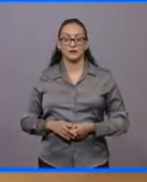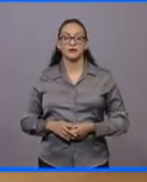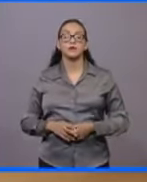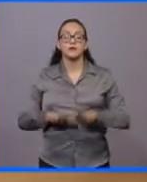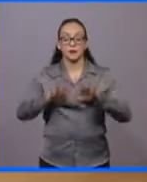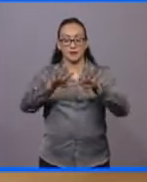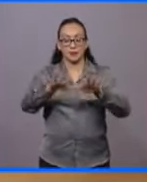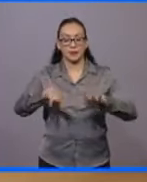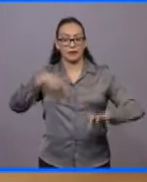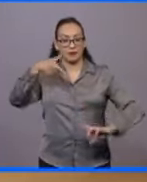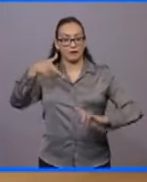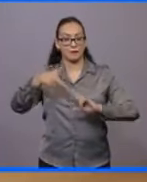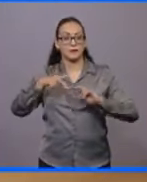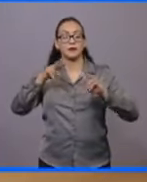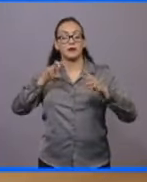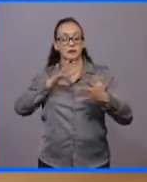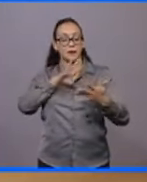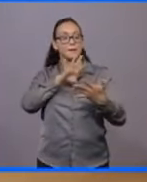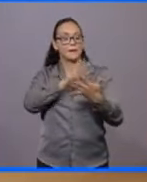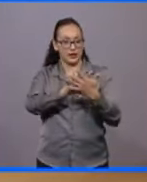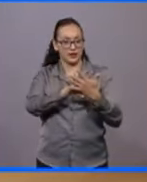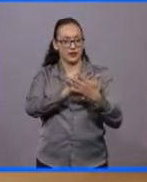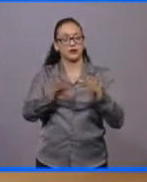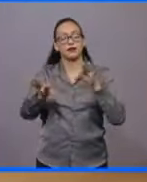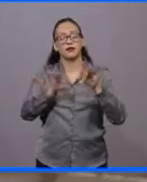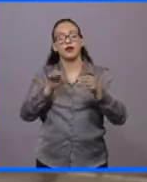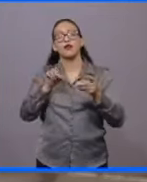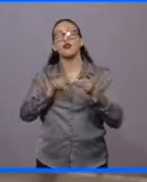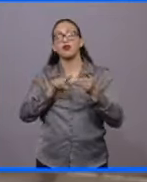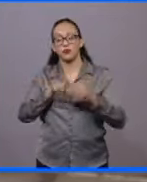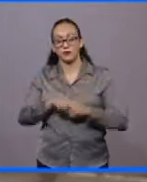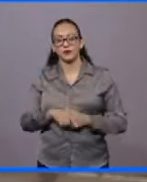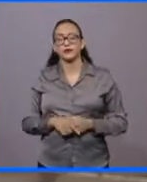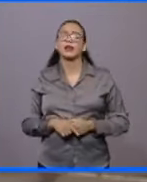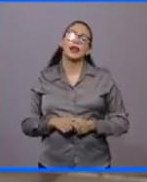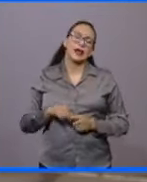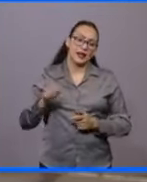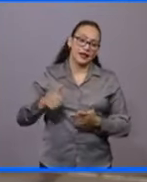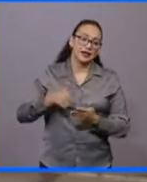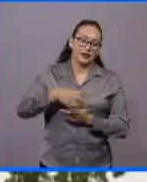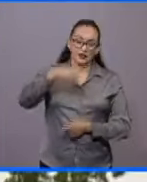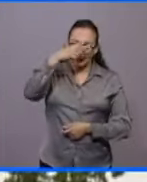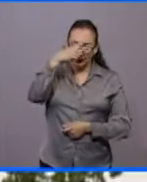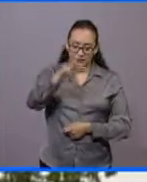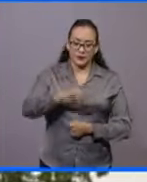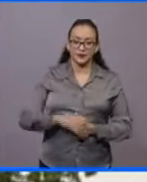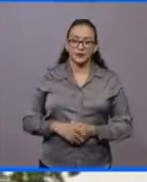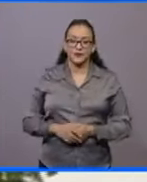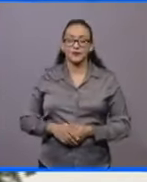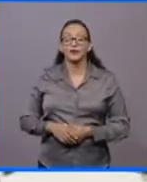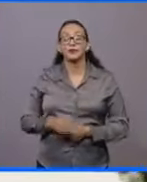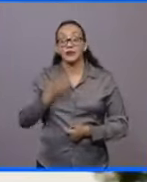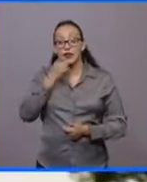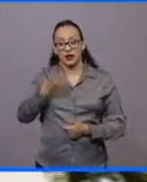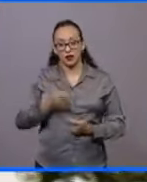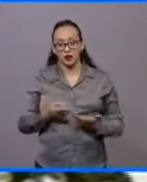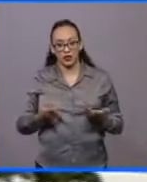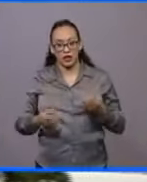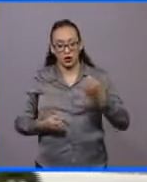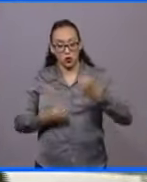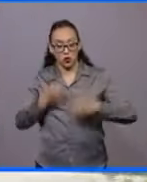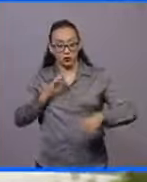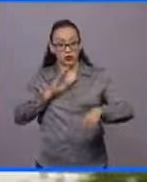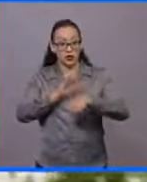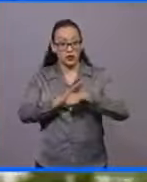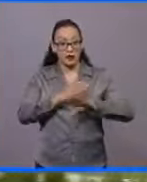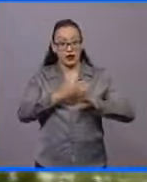El Pleno Regional en Materias Penal y de Trabajo de la región Centro-Norte, esto con residencia en la Ciudad de México, determinó que es improcedente el juicio de